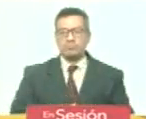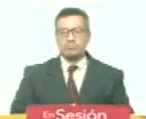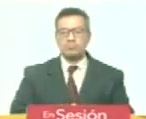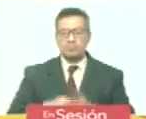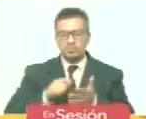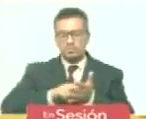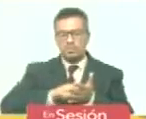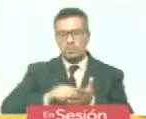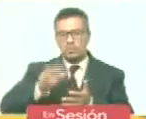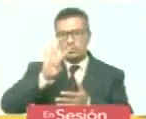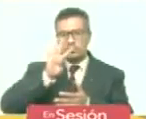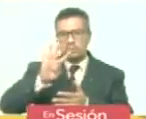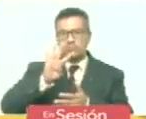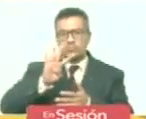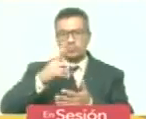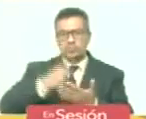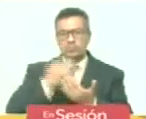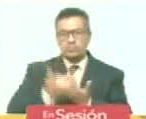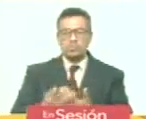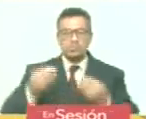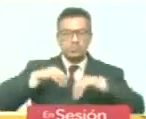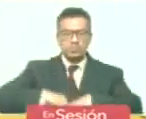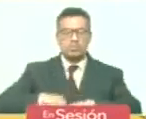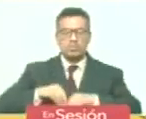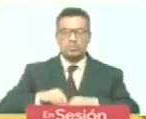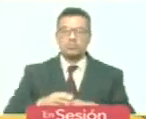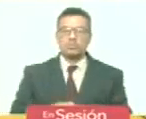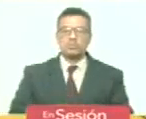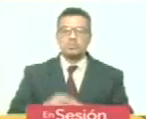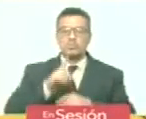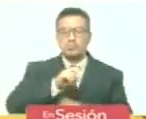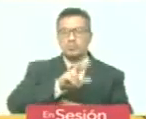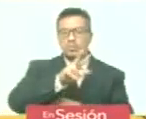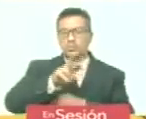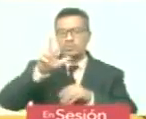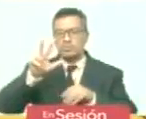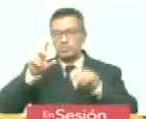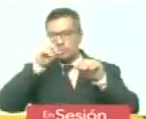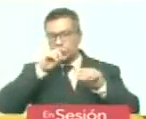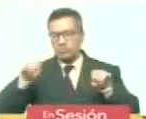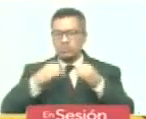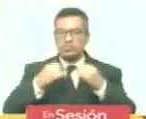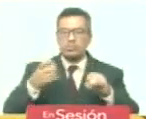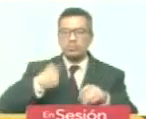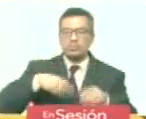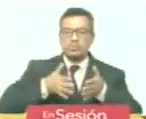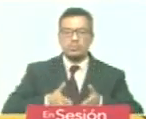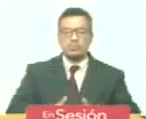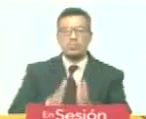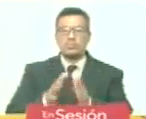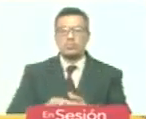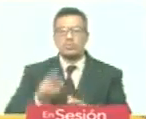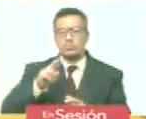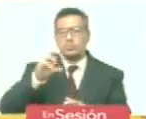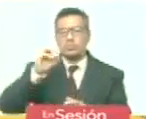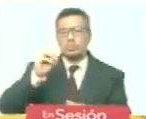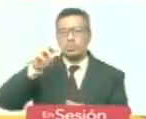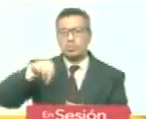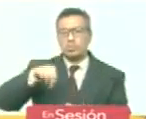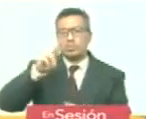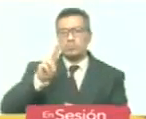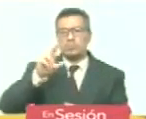Punto número 4, proyecto de acuerdo con motivo del 138 aniversario del nacimiento de Rómulo Gallegos. Es